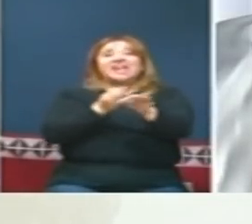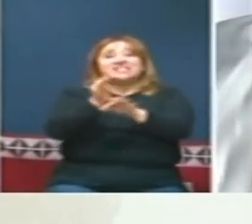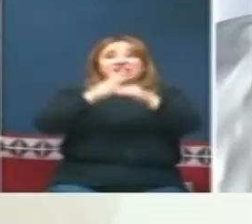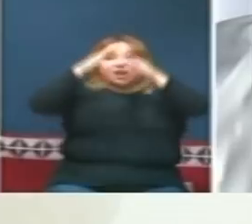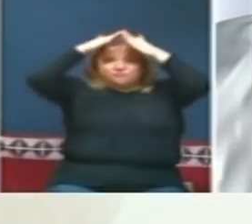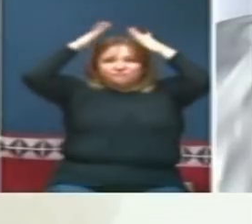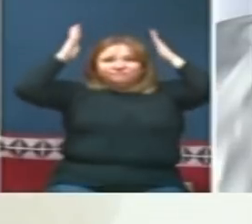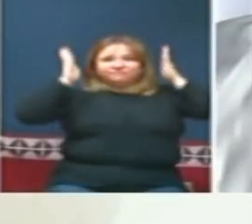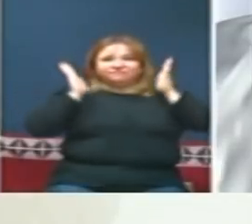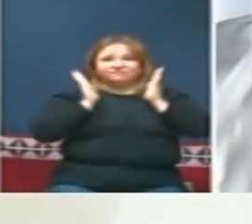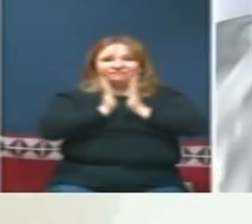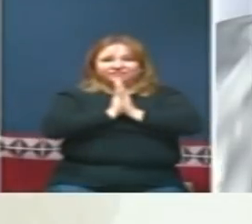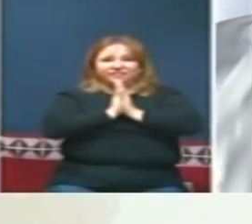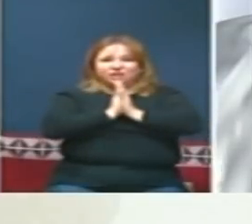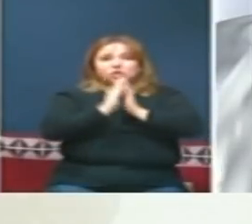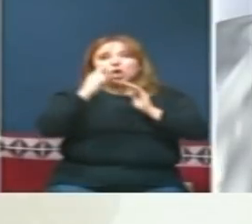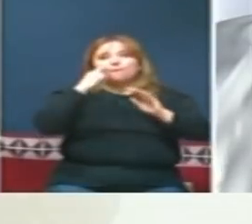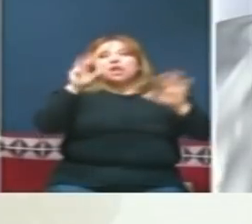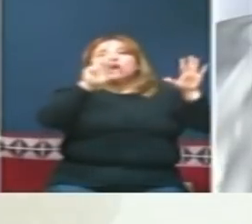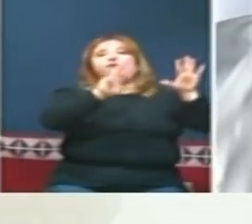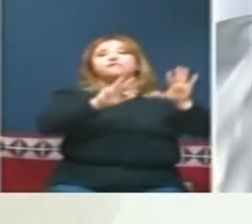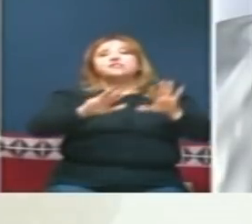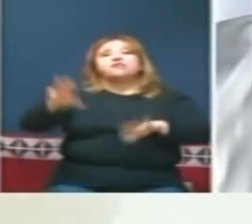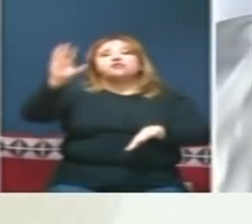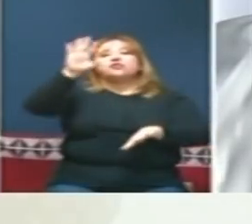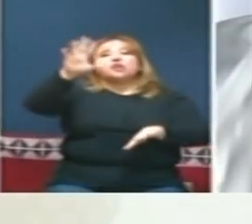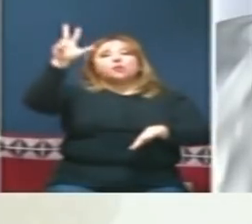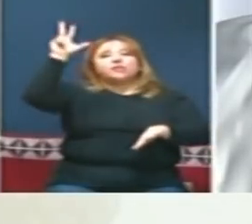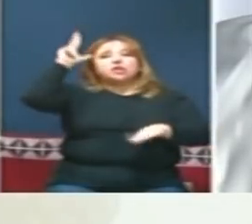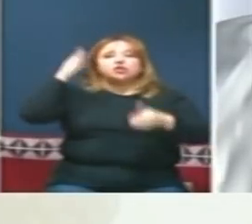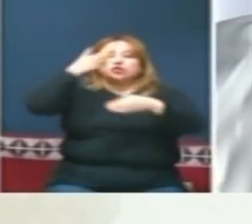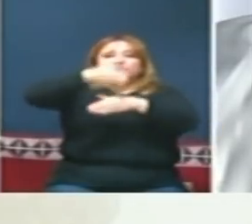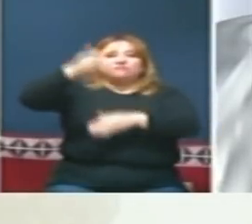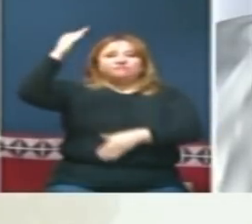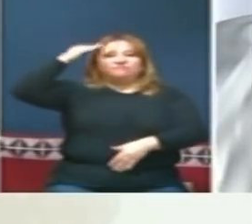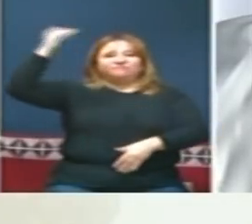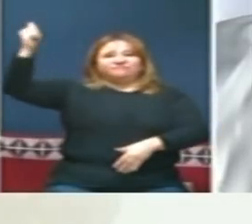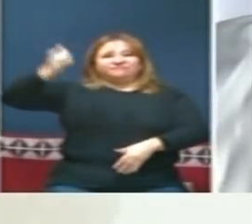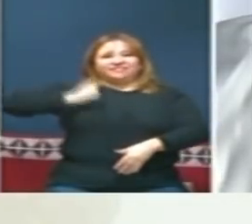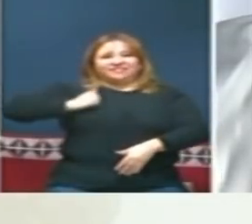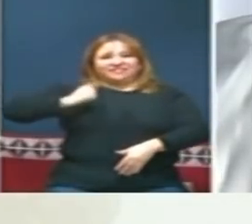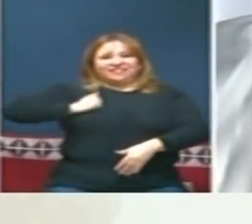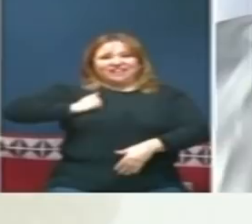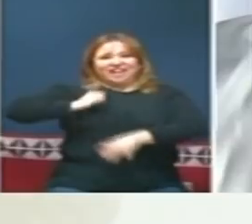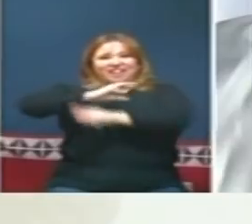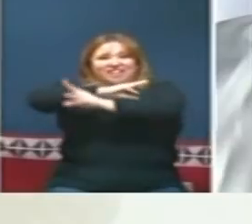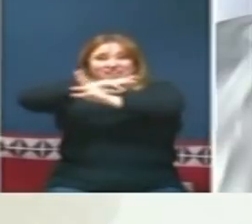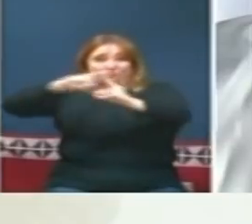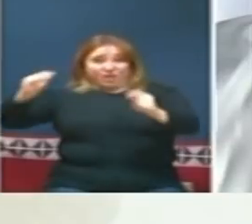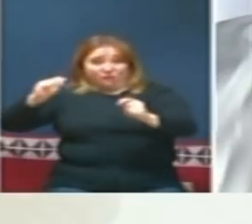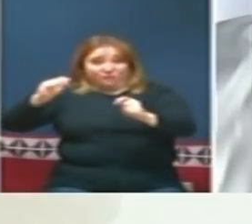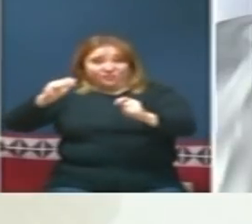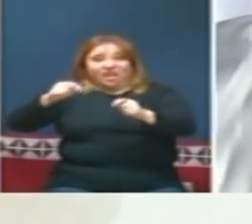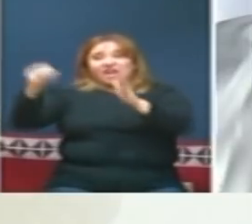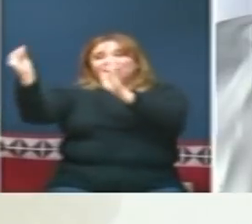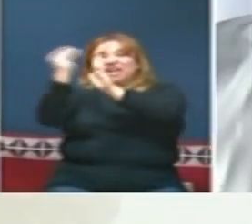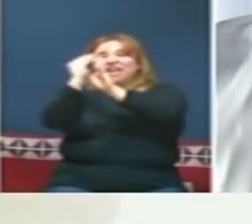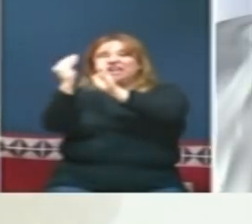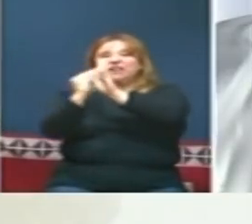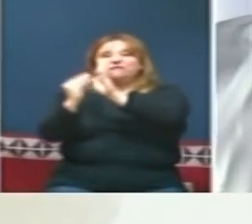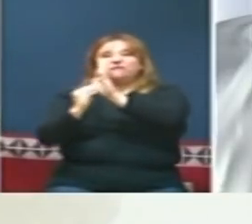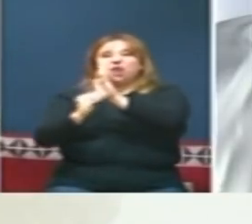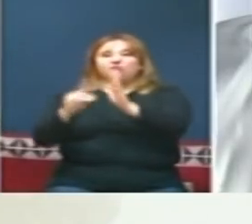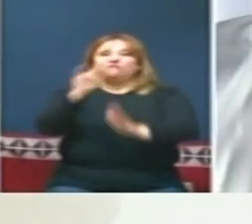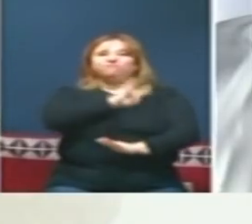en 1958 entró en el Liceo Militar. Terminado el liceo, se inscribió en la Facultad